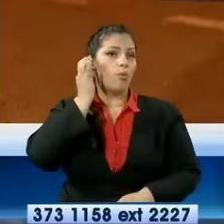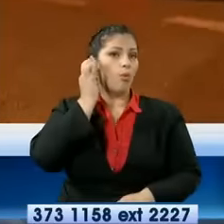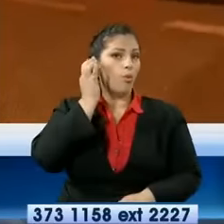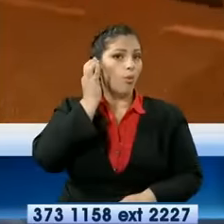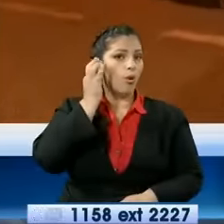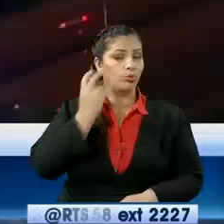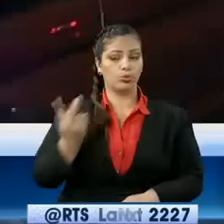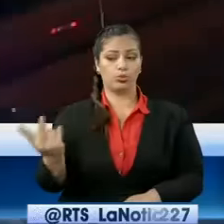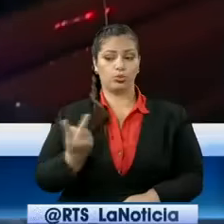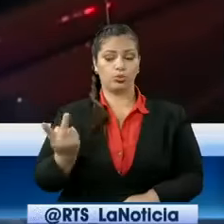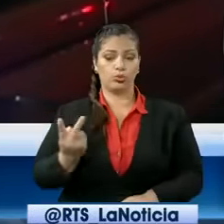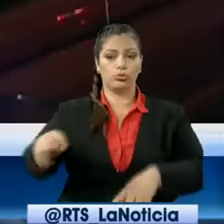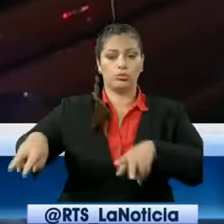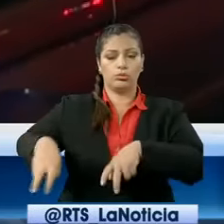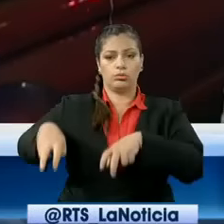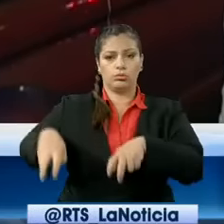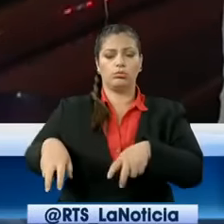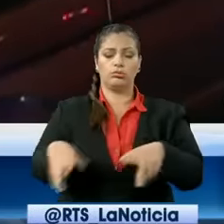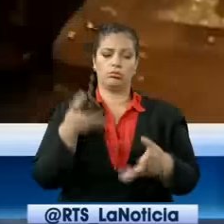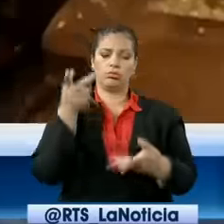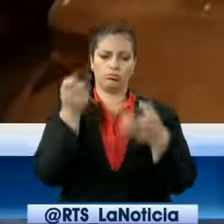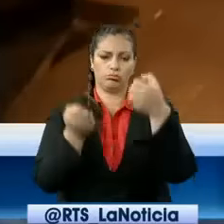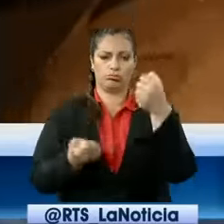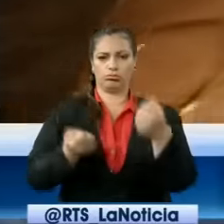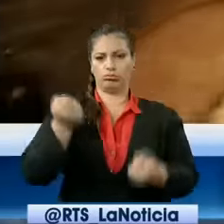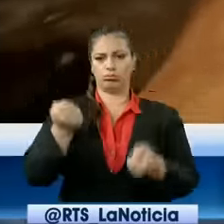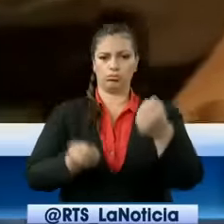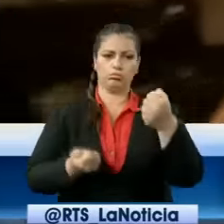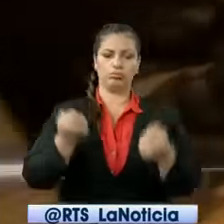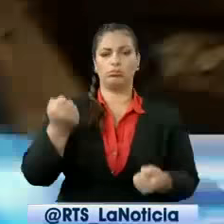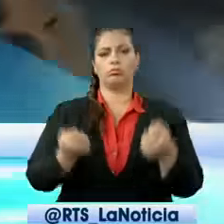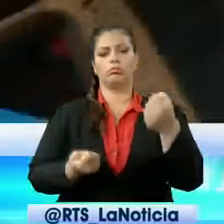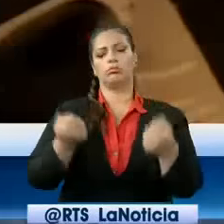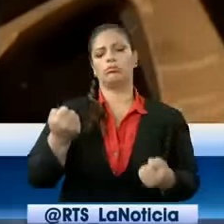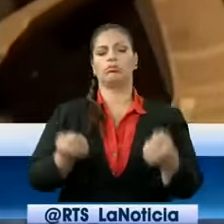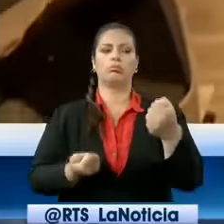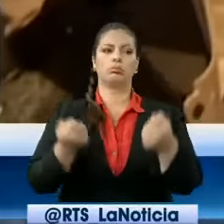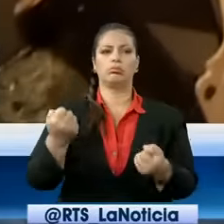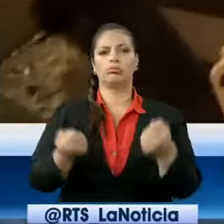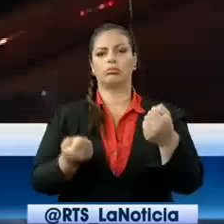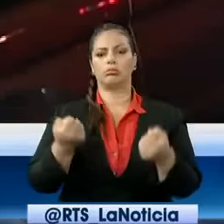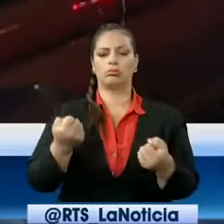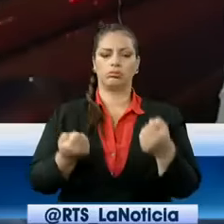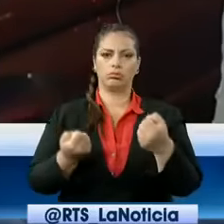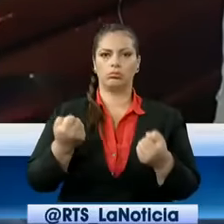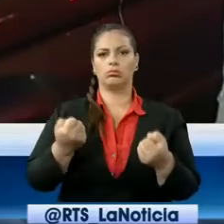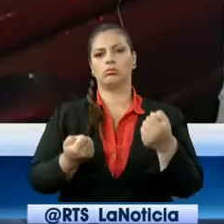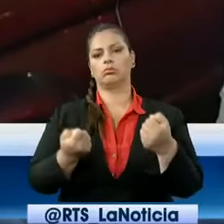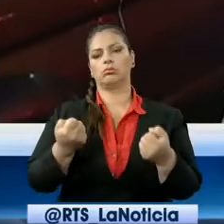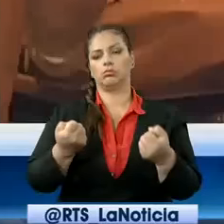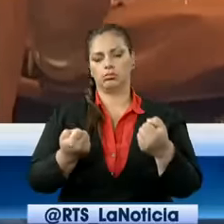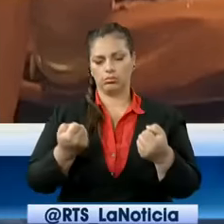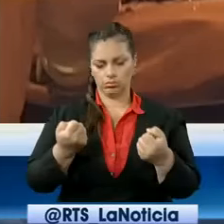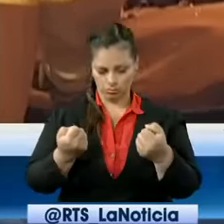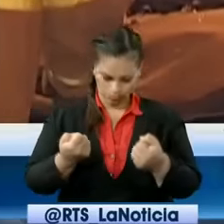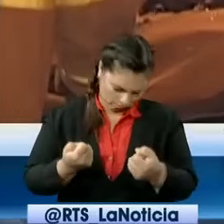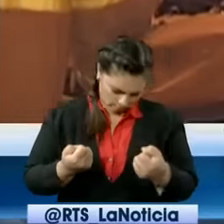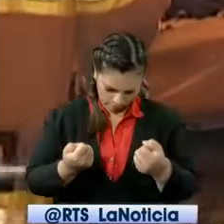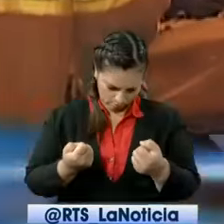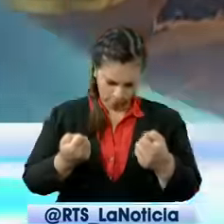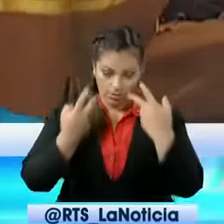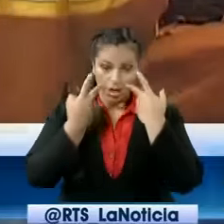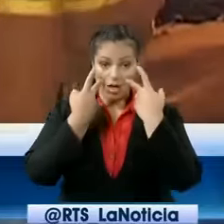del vehículo. Con los chicos de la gasolinera, se las ayudó a sacar, dice la chica que estaba atrapada en el carro. Testigos dieron